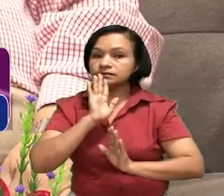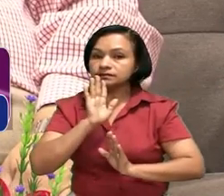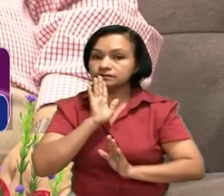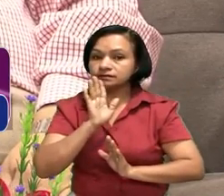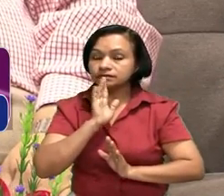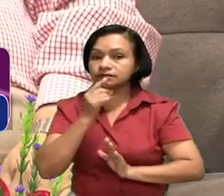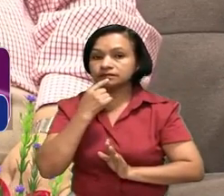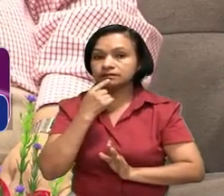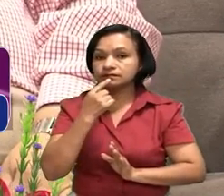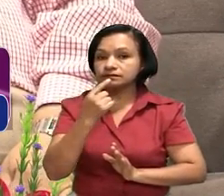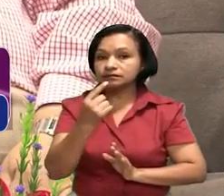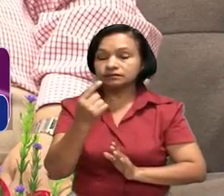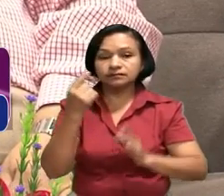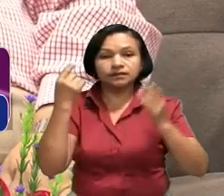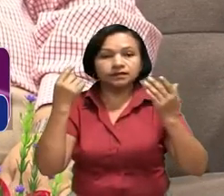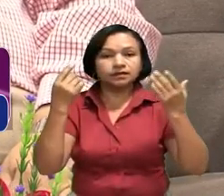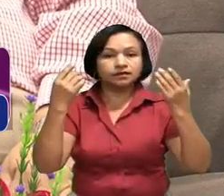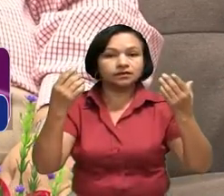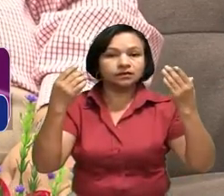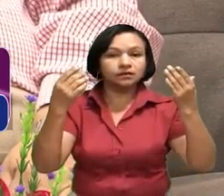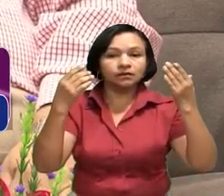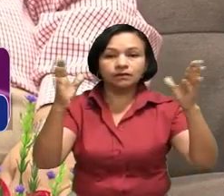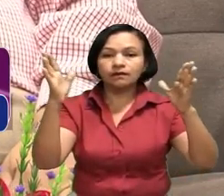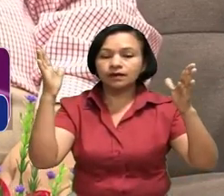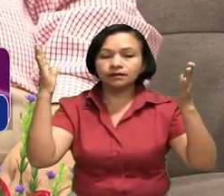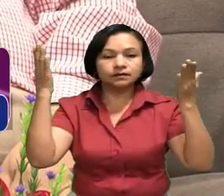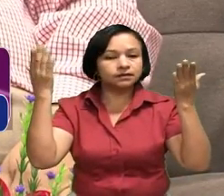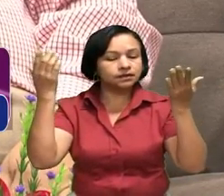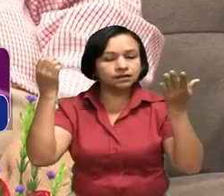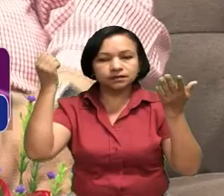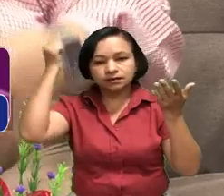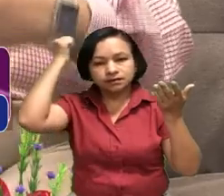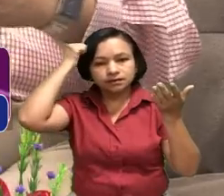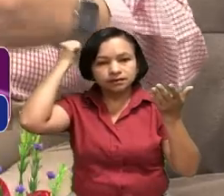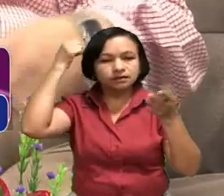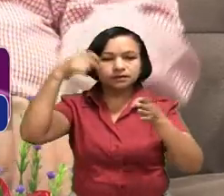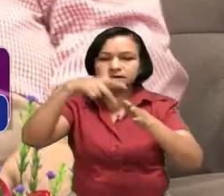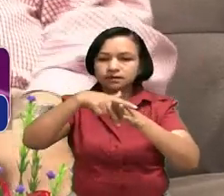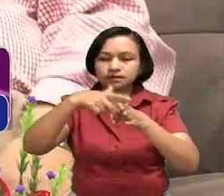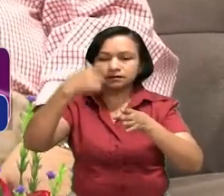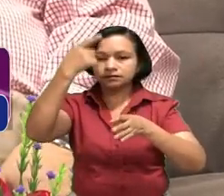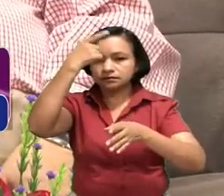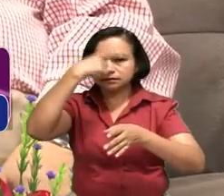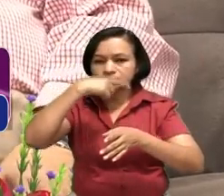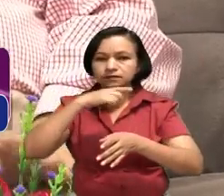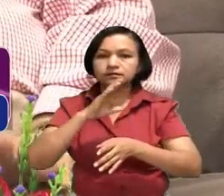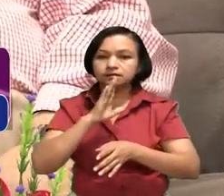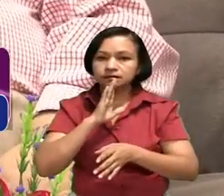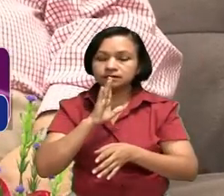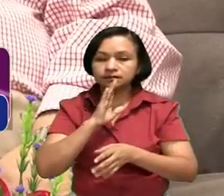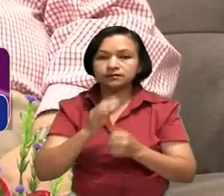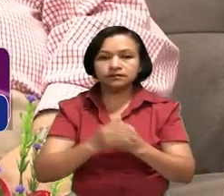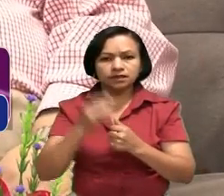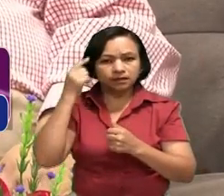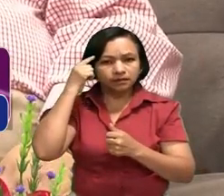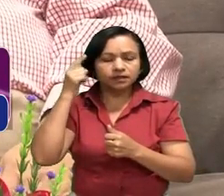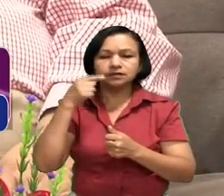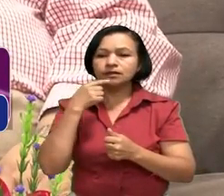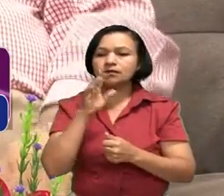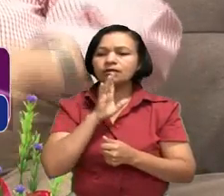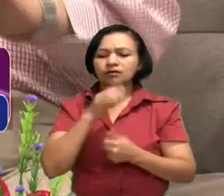estamos diciendo cualquier brutalidad y la y nos ponemos serios y creemos que realmente lo que estamos diciendo